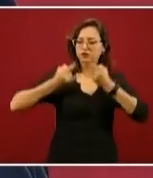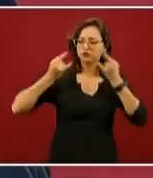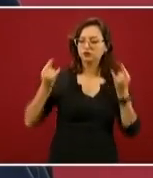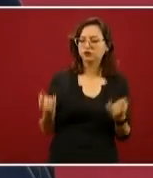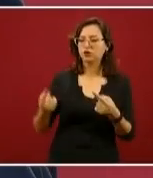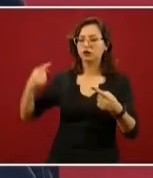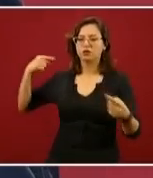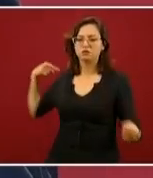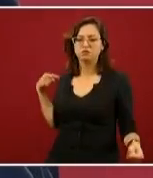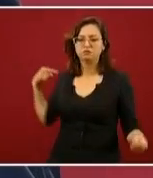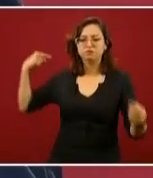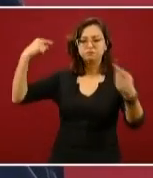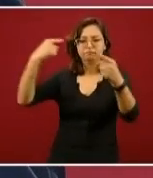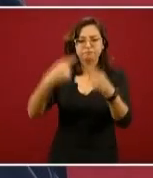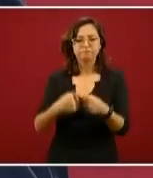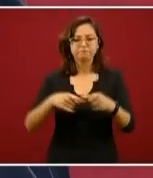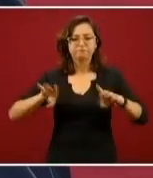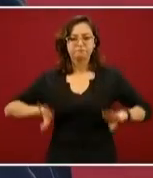que nos permiten